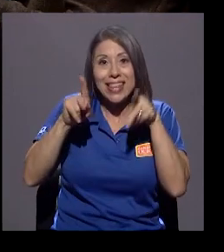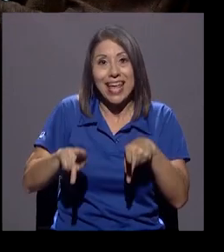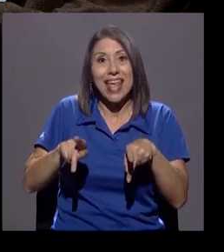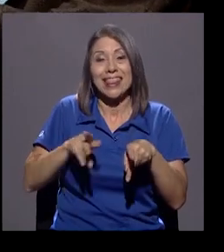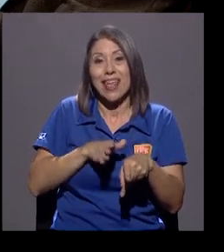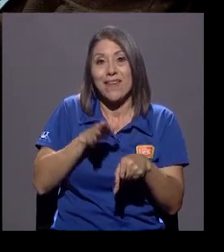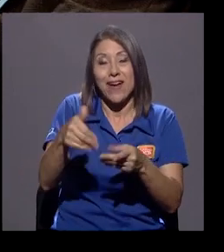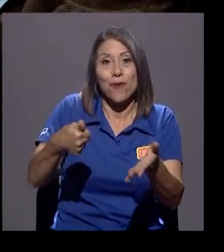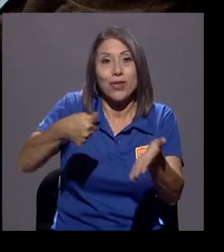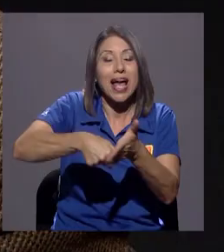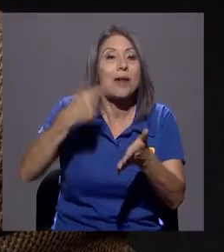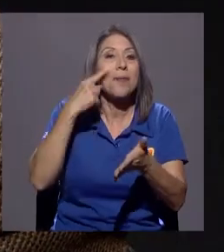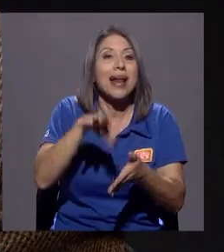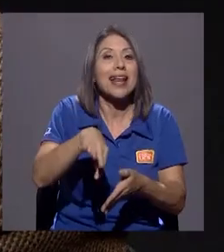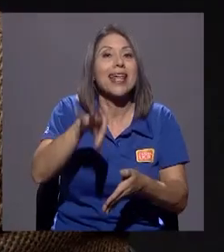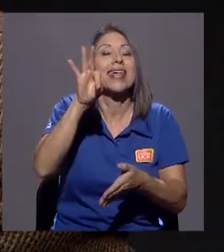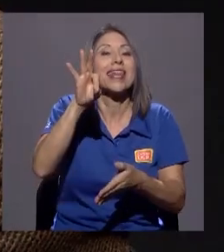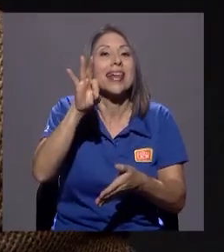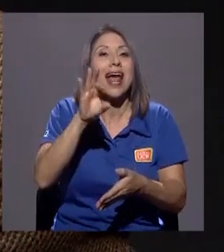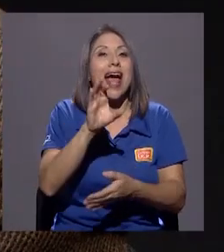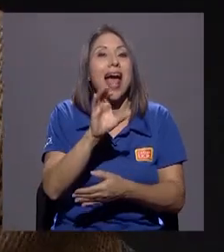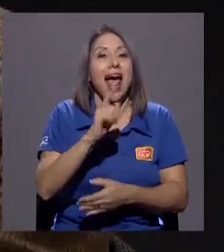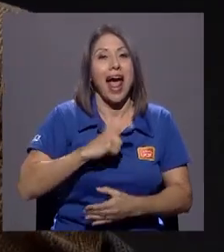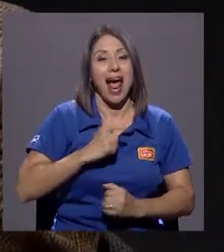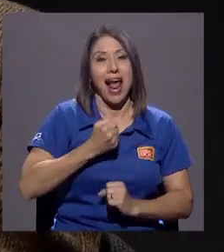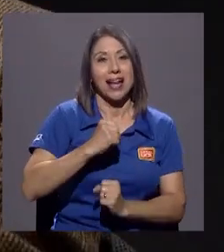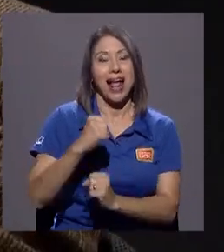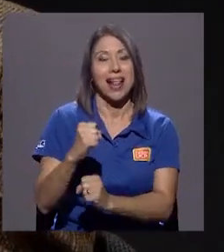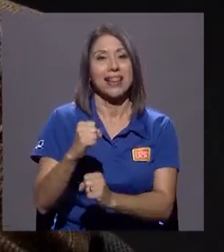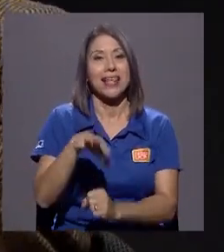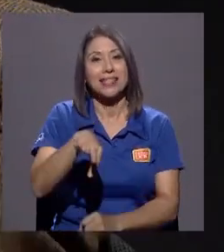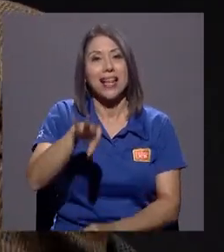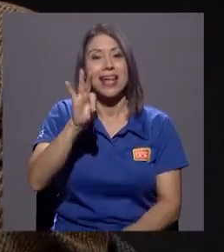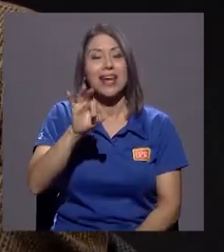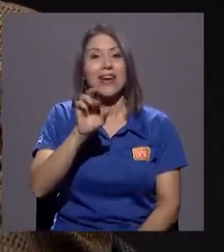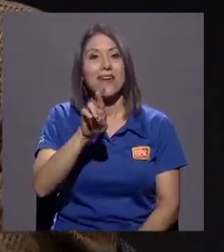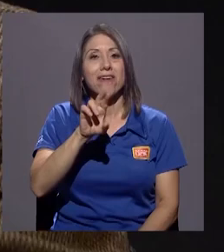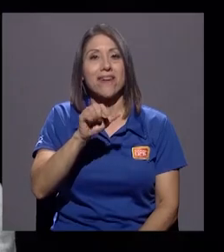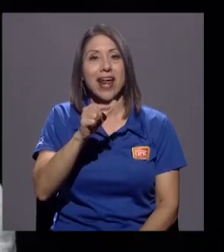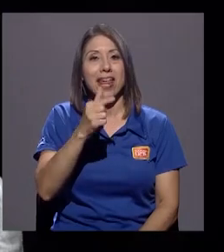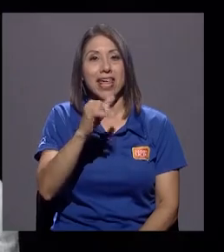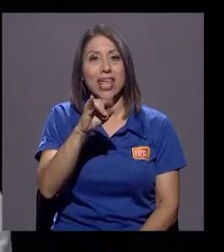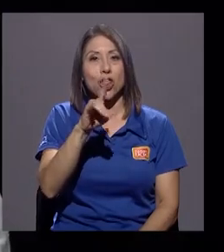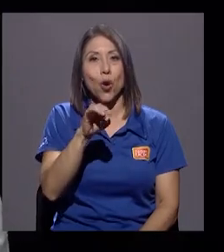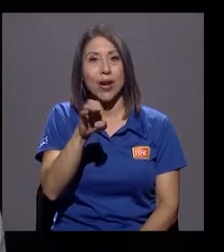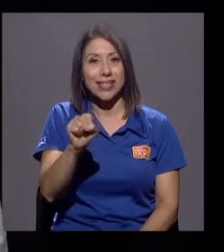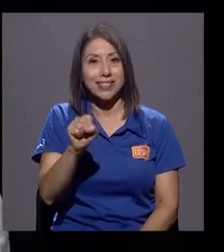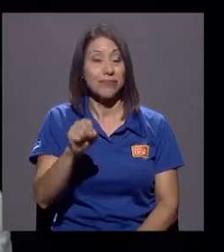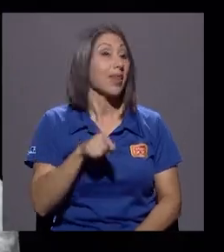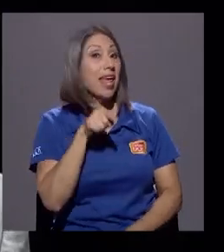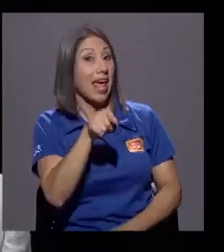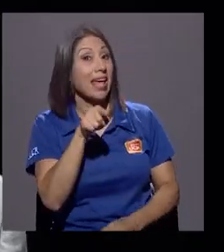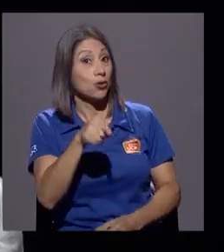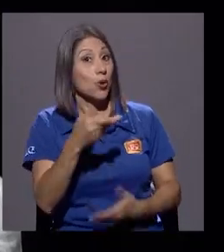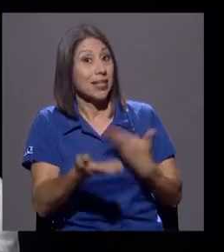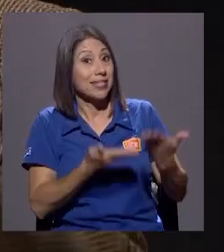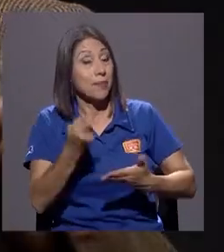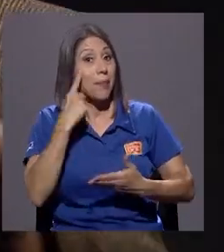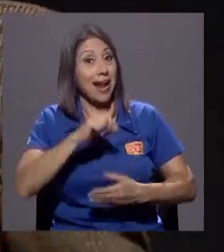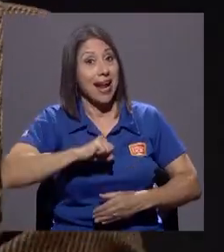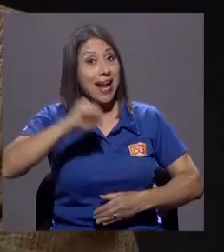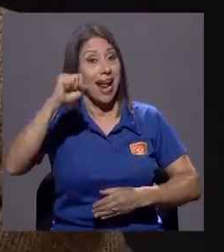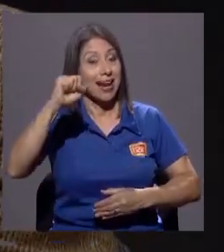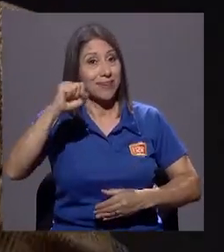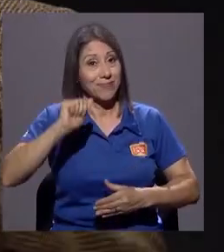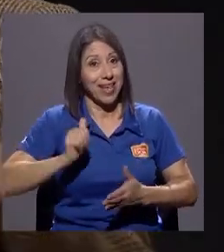alcaldes y regidores pero pero las mutaciones de la maquinaria que les sirve para ganar elecciones porque si